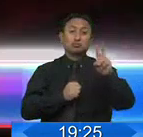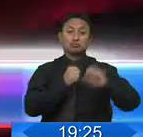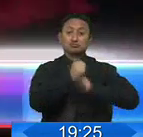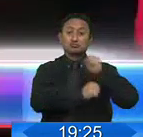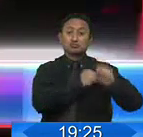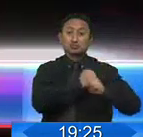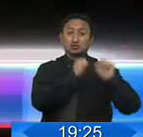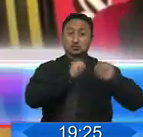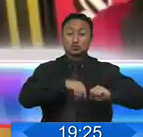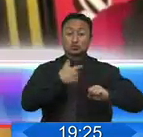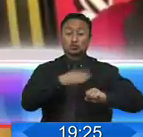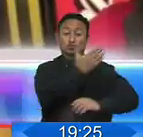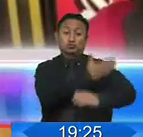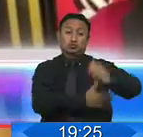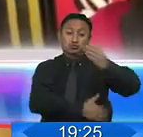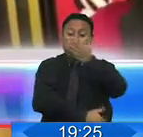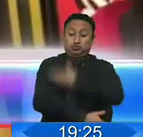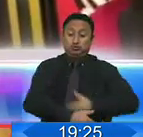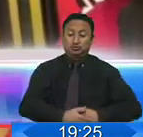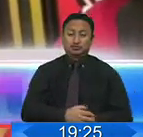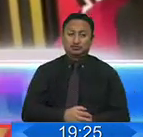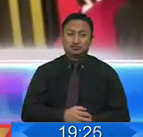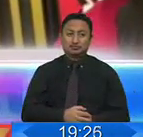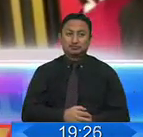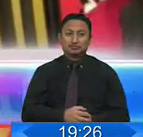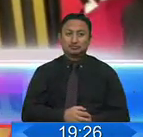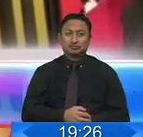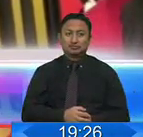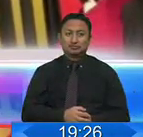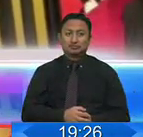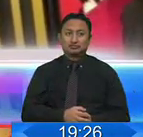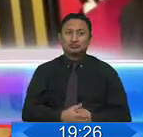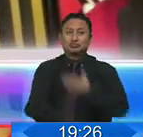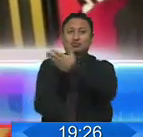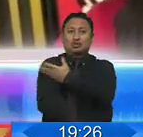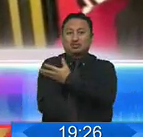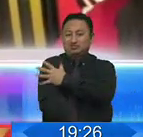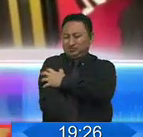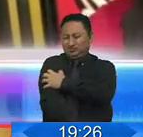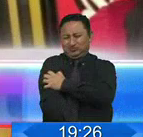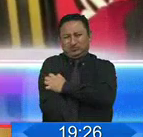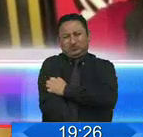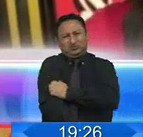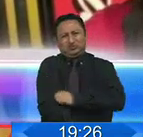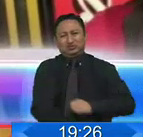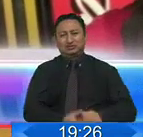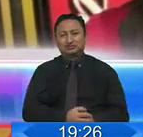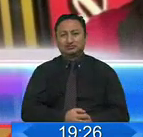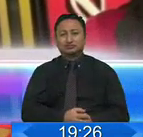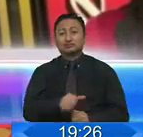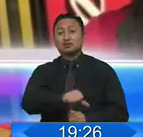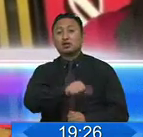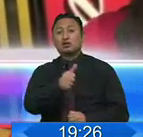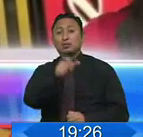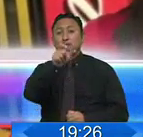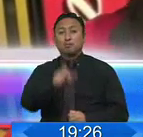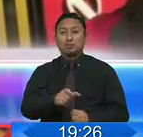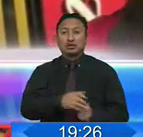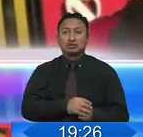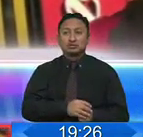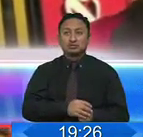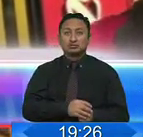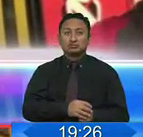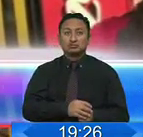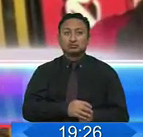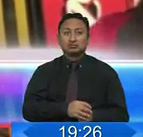sufrieron mutilaciones. Que el bracito ya estaba totalmente triturado. La otra pacientita, el que